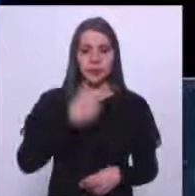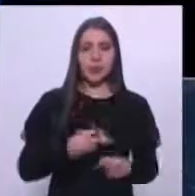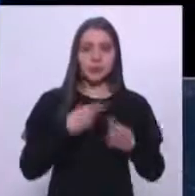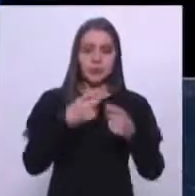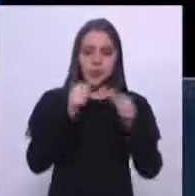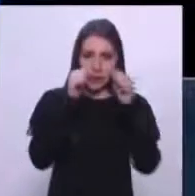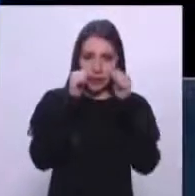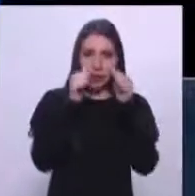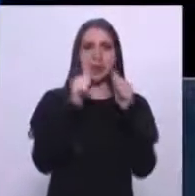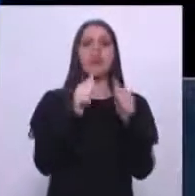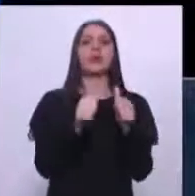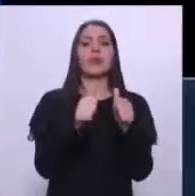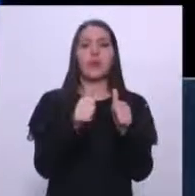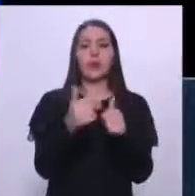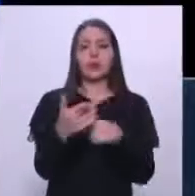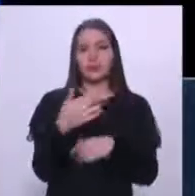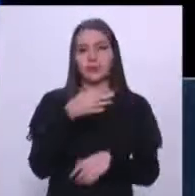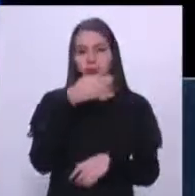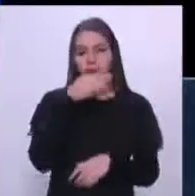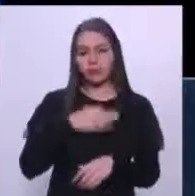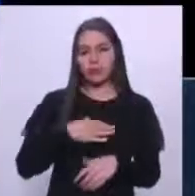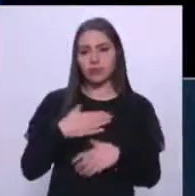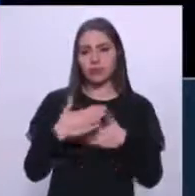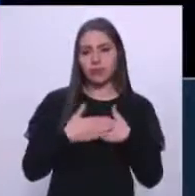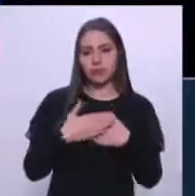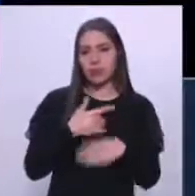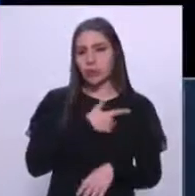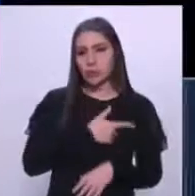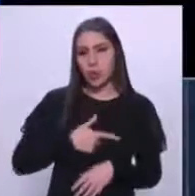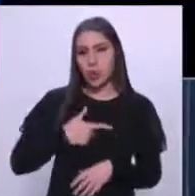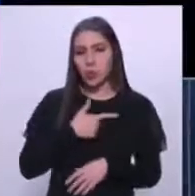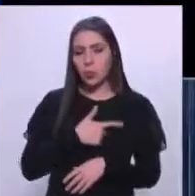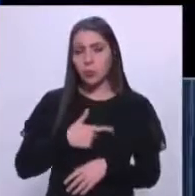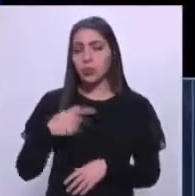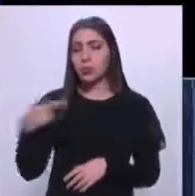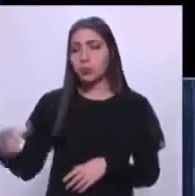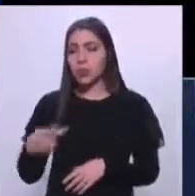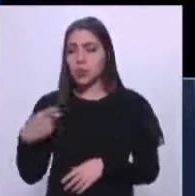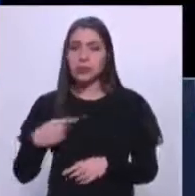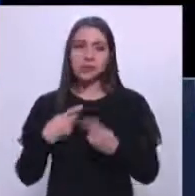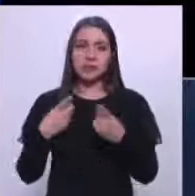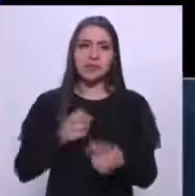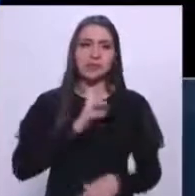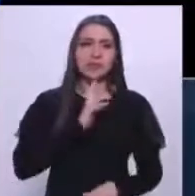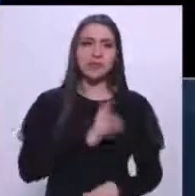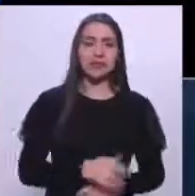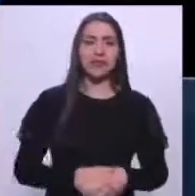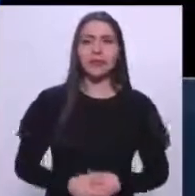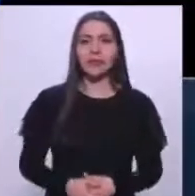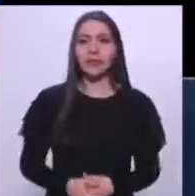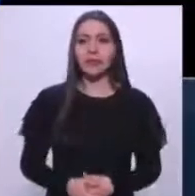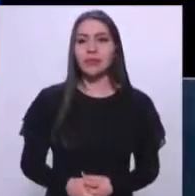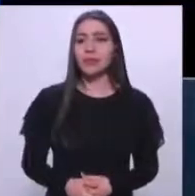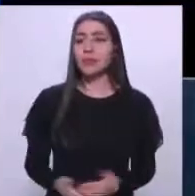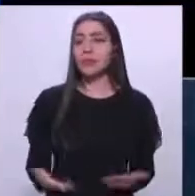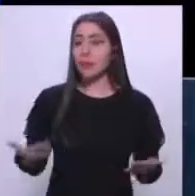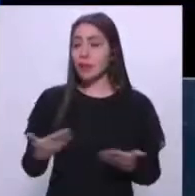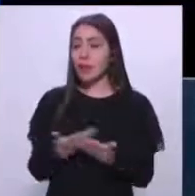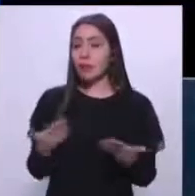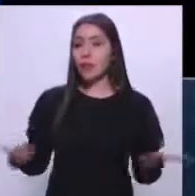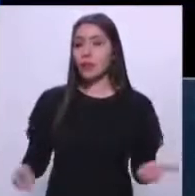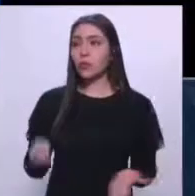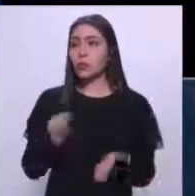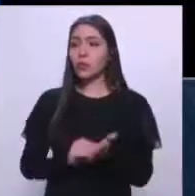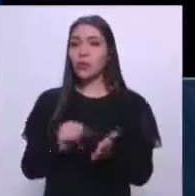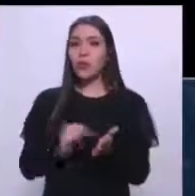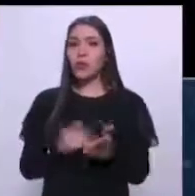este llamado y con mucho gusto responder los planteamientos. Pues queda todavía en suspenso, diputado, qué